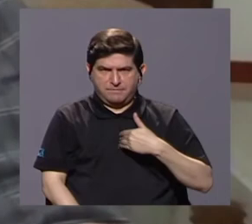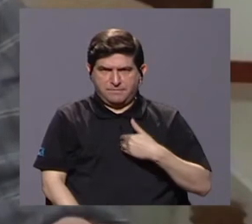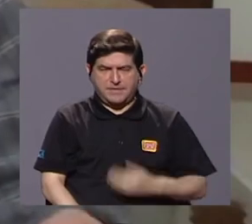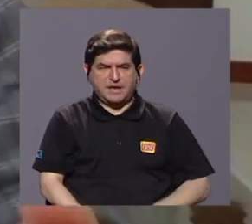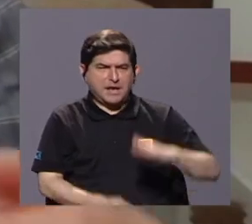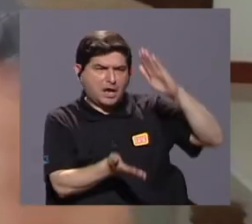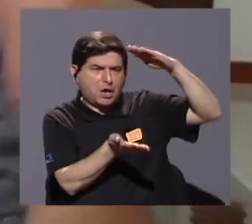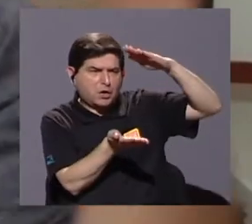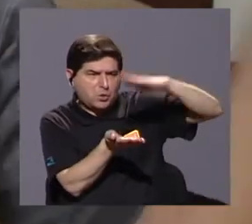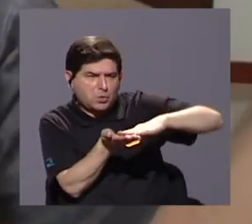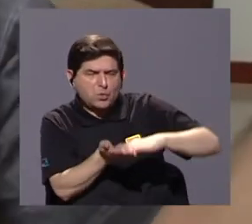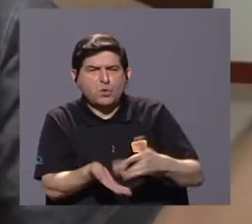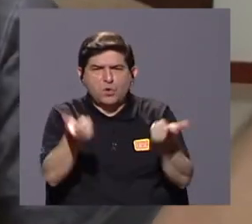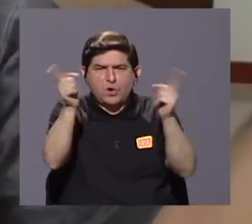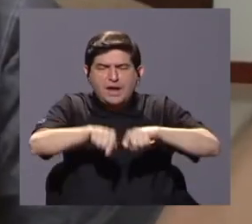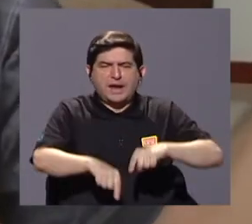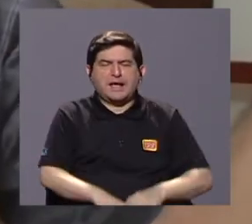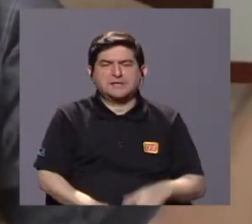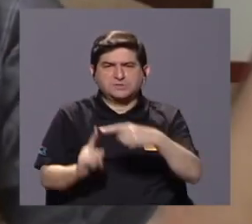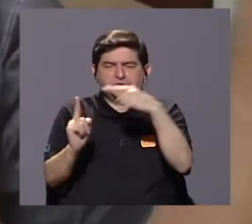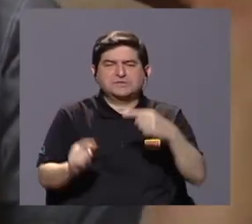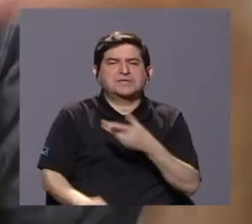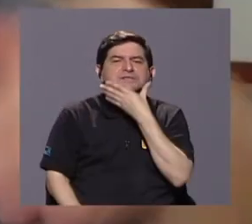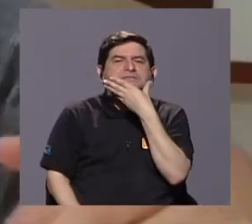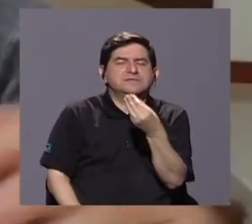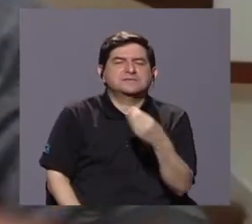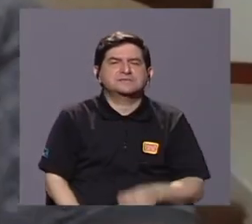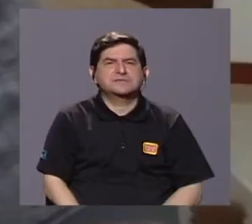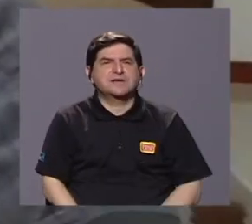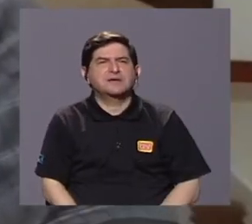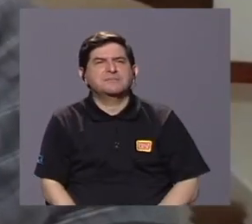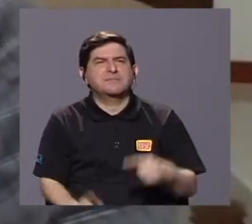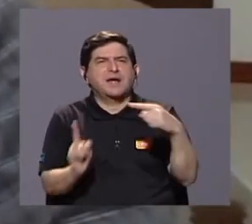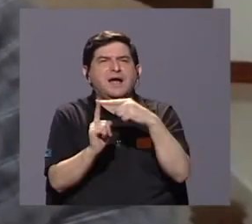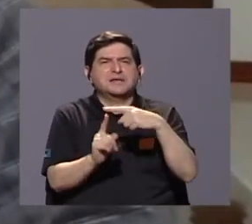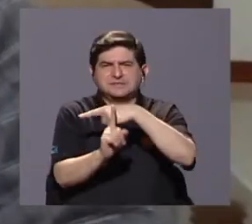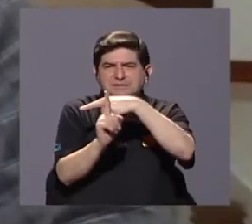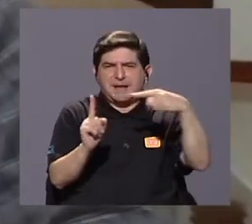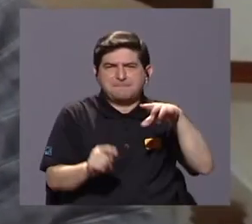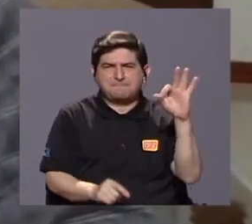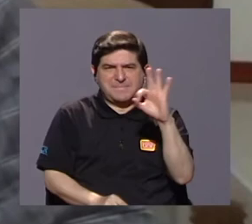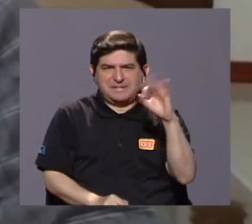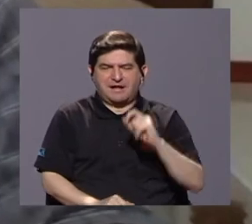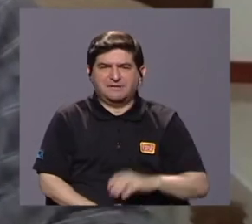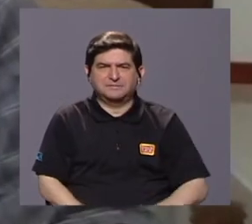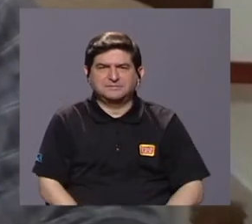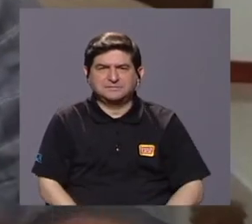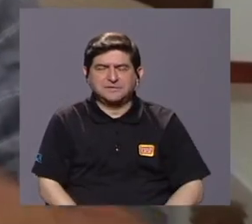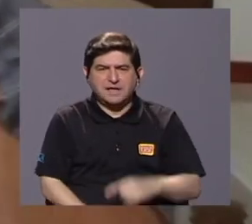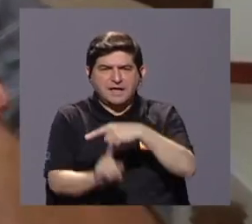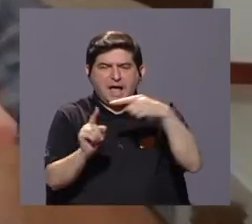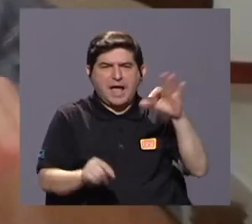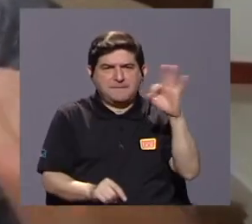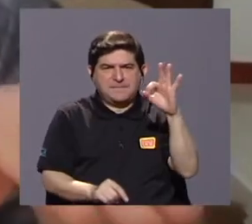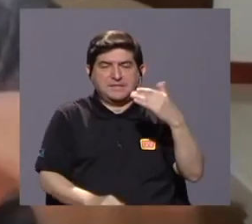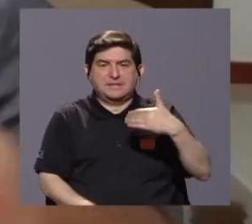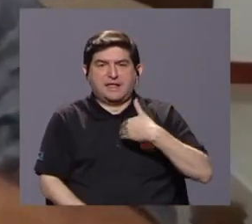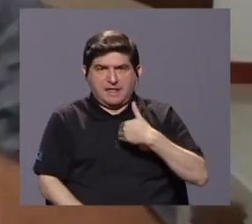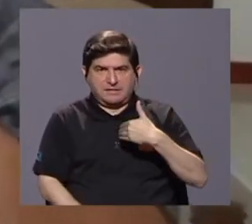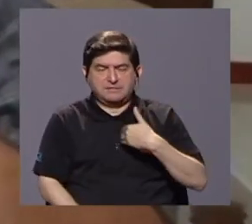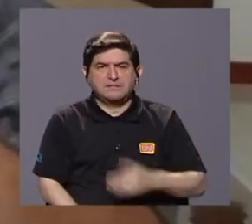caída en la cantidad de casos desde diciembre hacia más o menos mediados de febrero, y en mediados de febrero